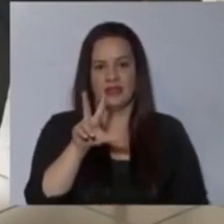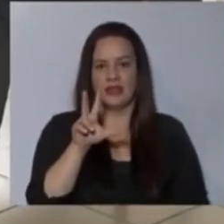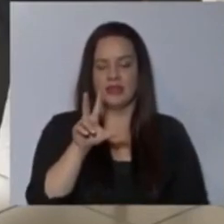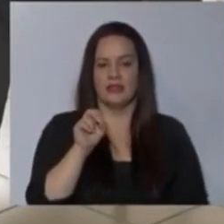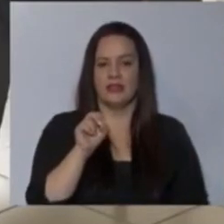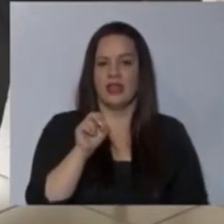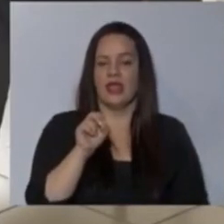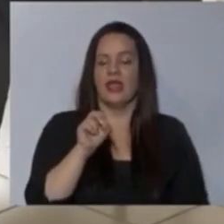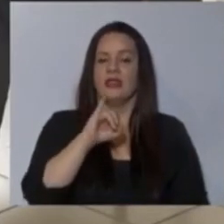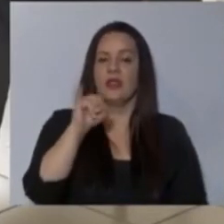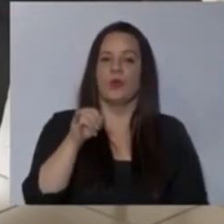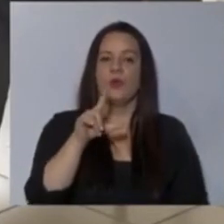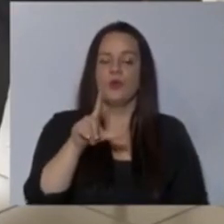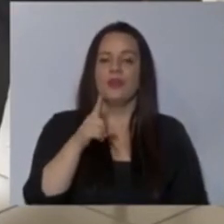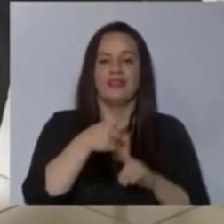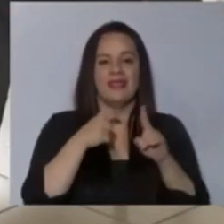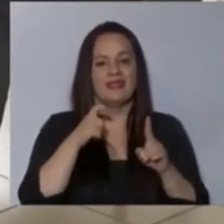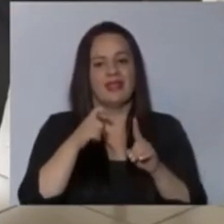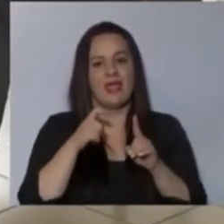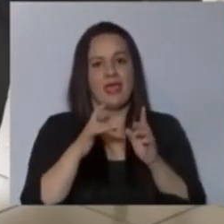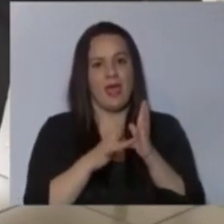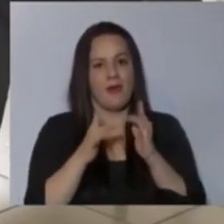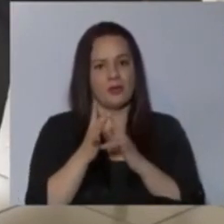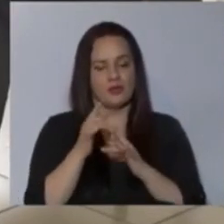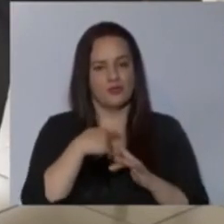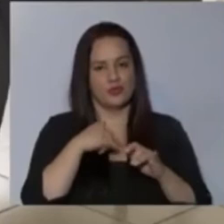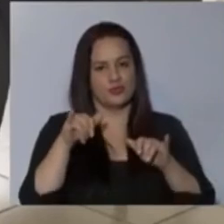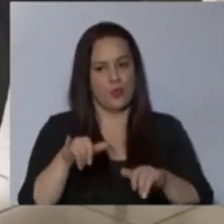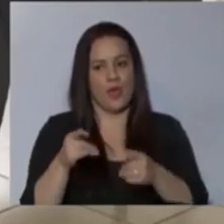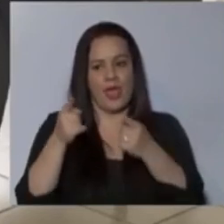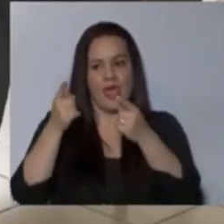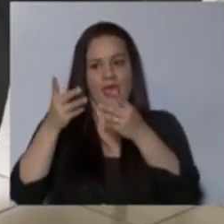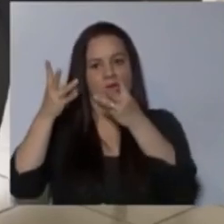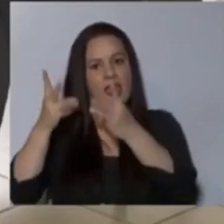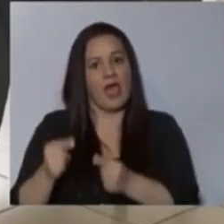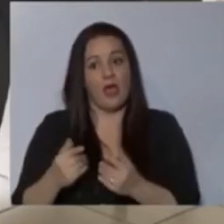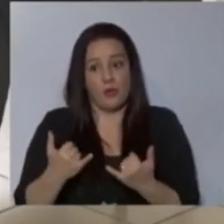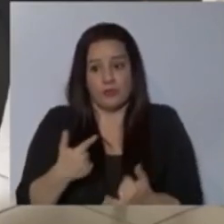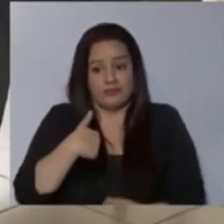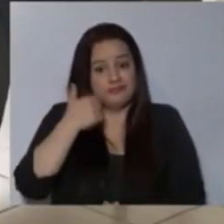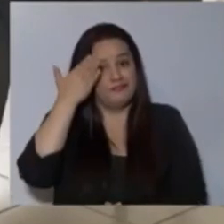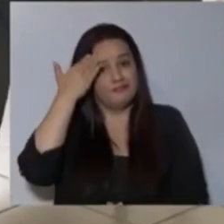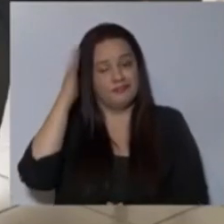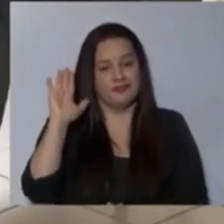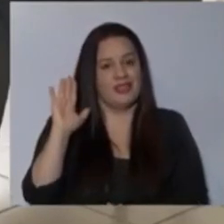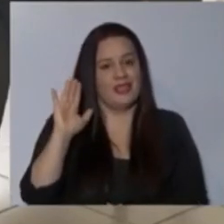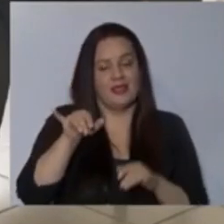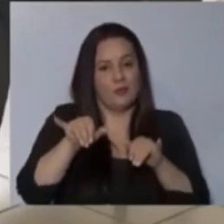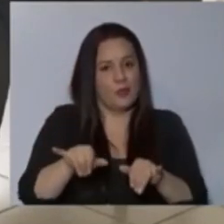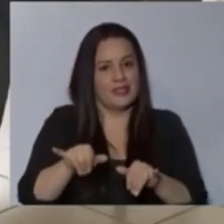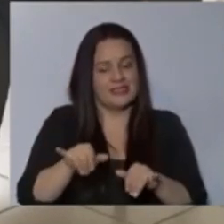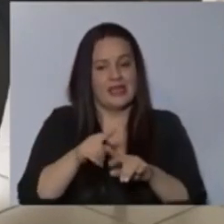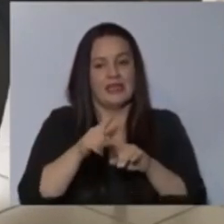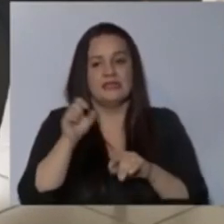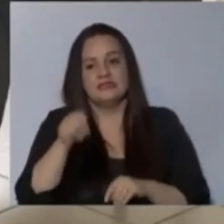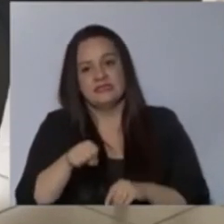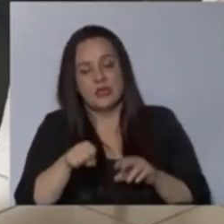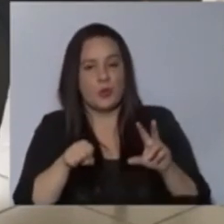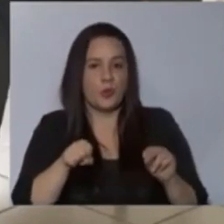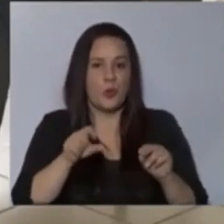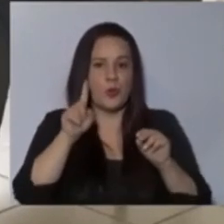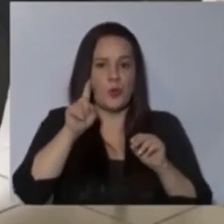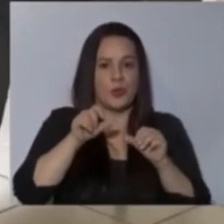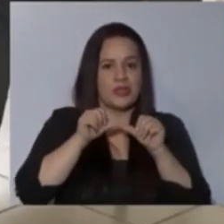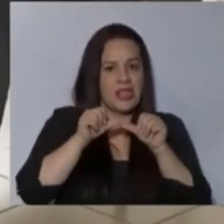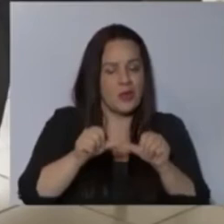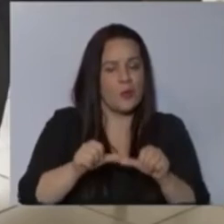30 de abril, estuve en Hacendarios. Hoy no sé si me corresponderá. Realmente, pues, si debo seguir en